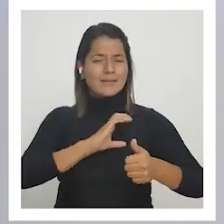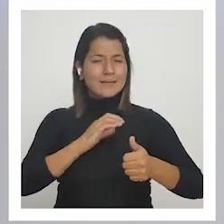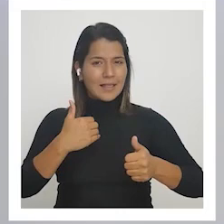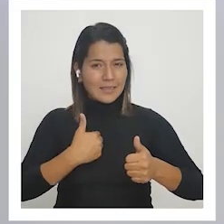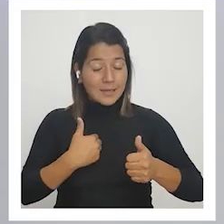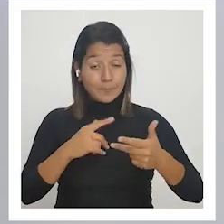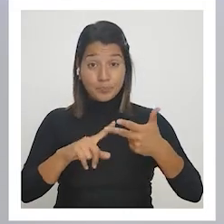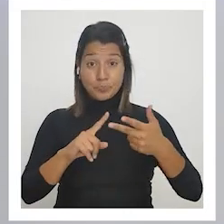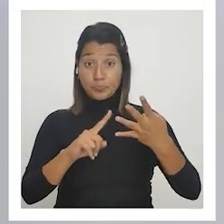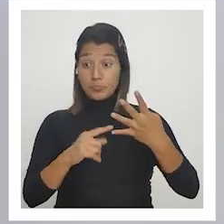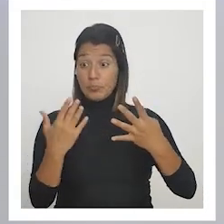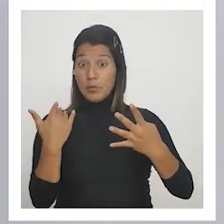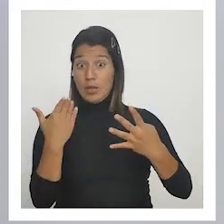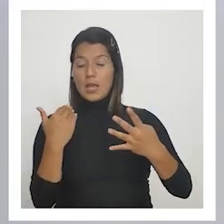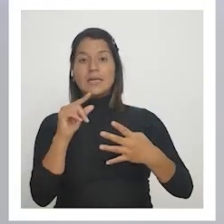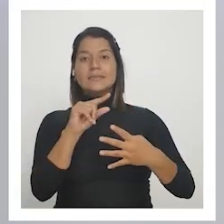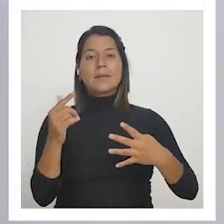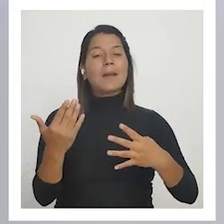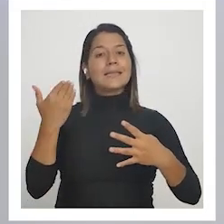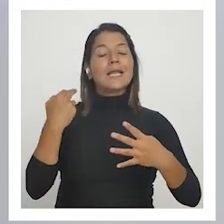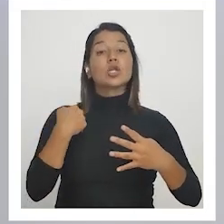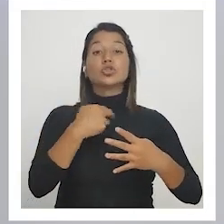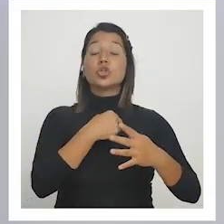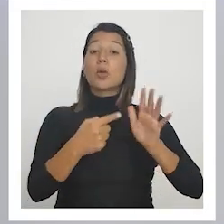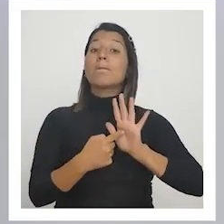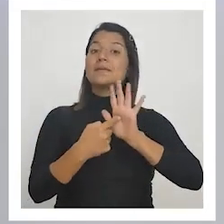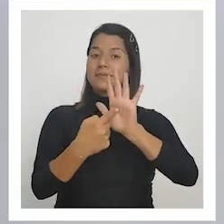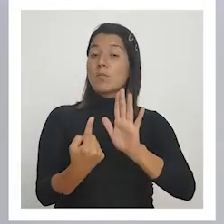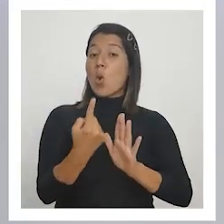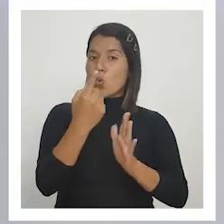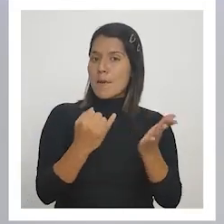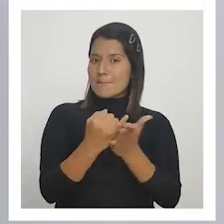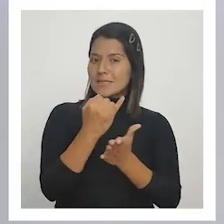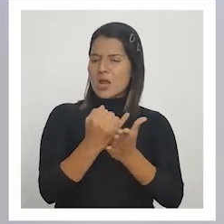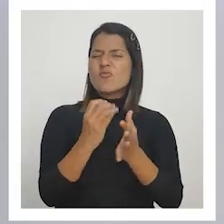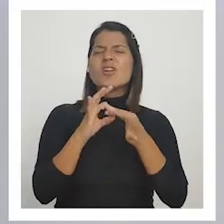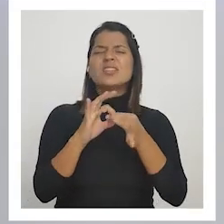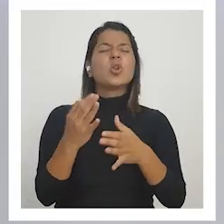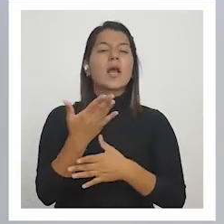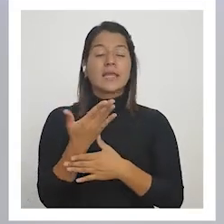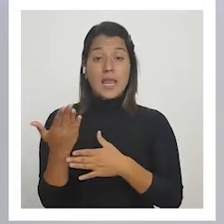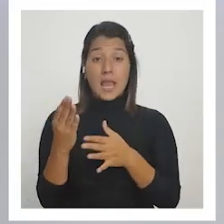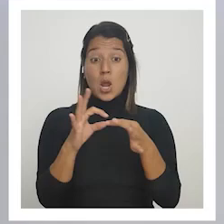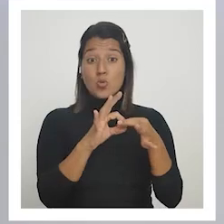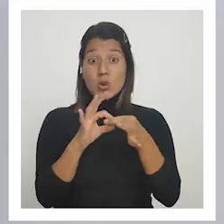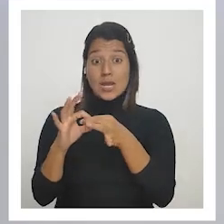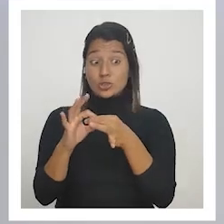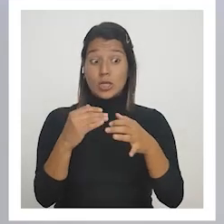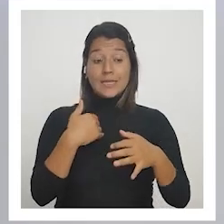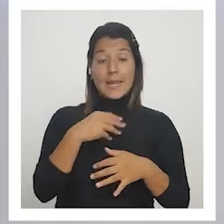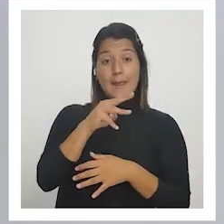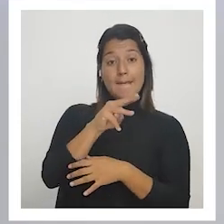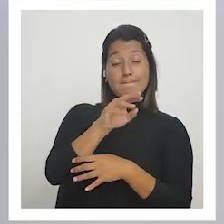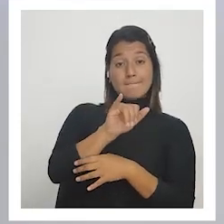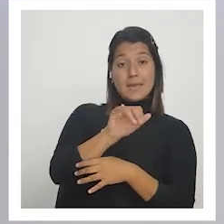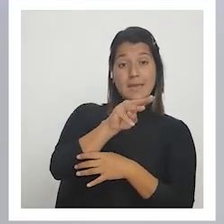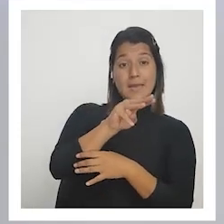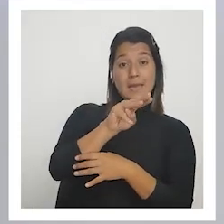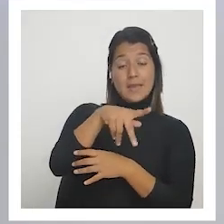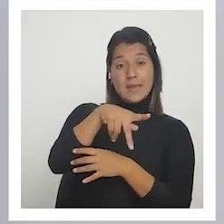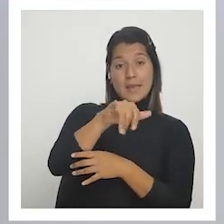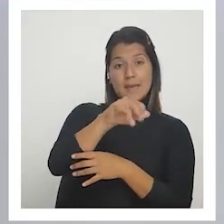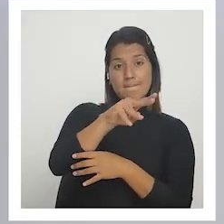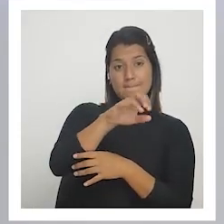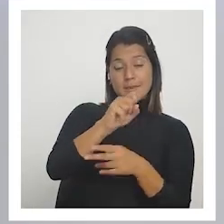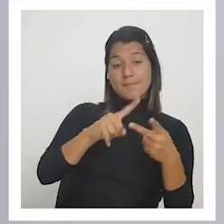recientemente, la semana anterior, presentamos uno sobre la relación que hay entre las MIPYMES y el mercado de las compras públicas